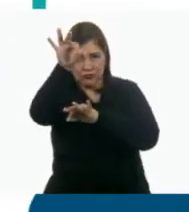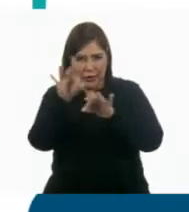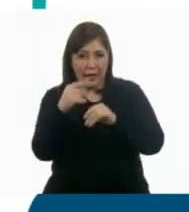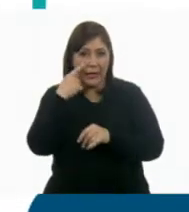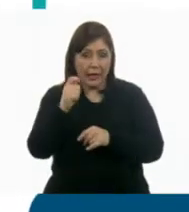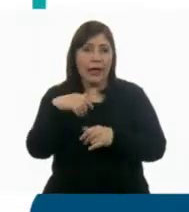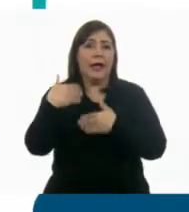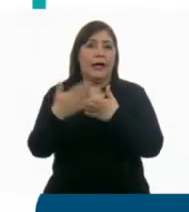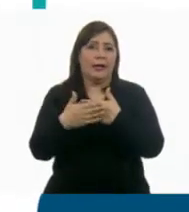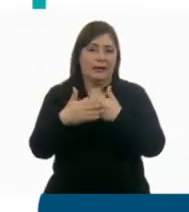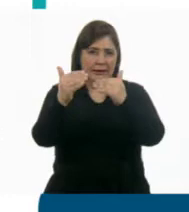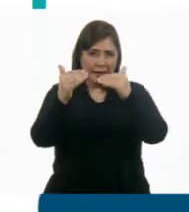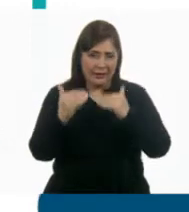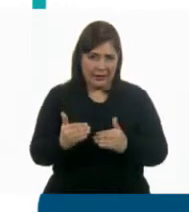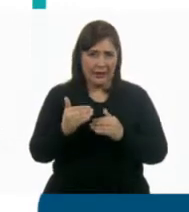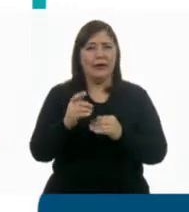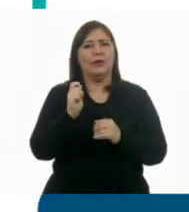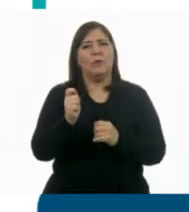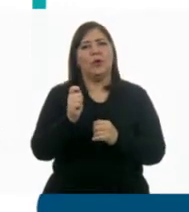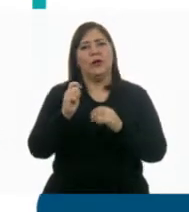A continuación,